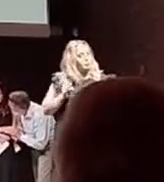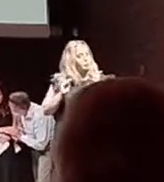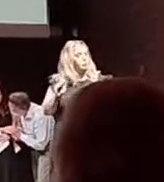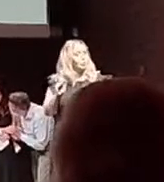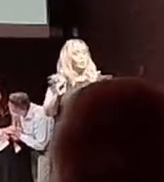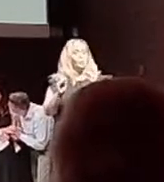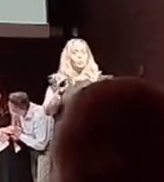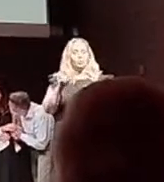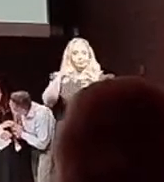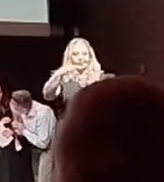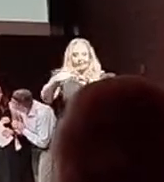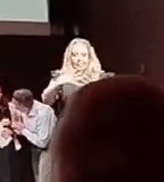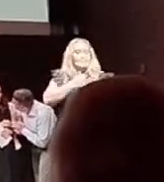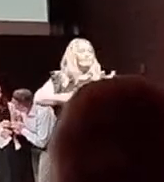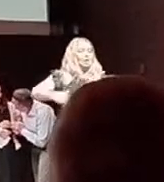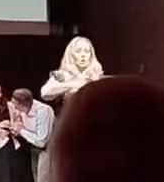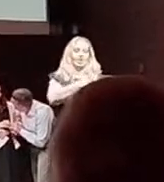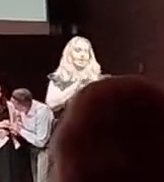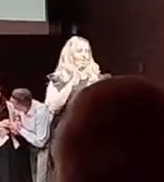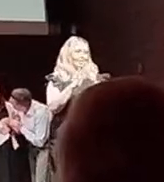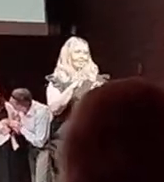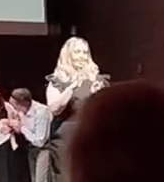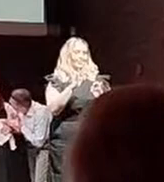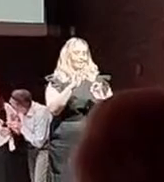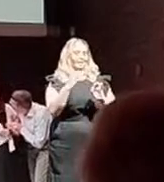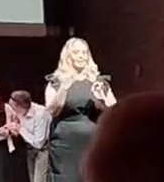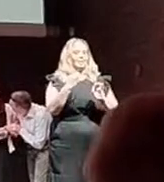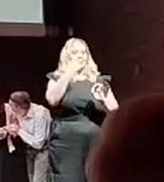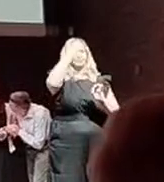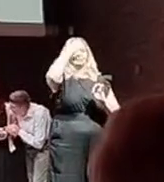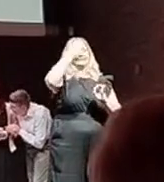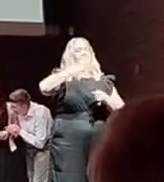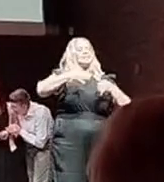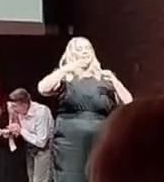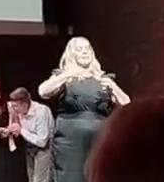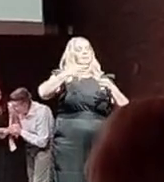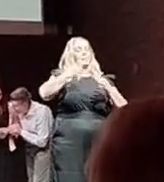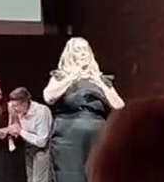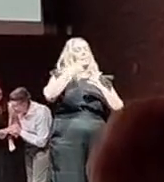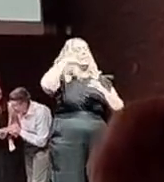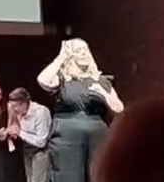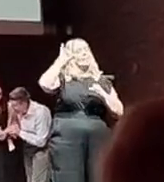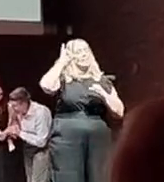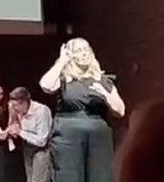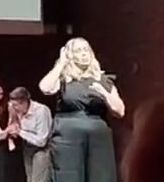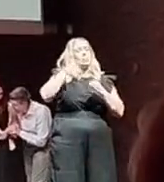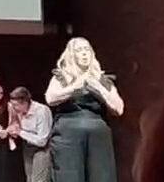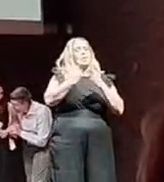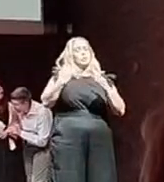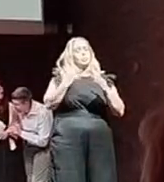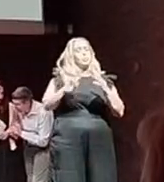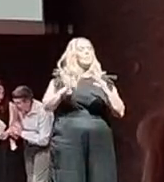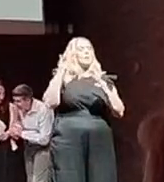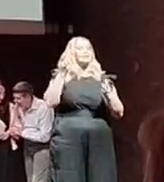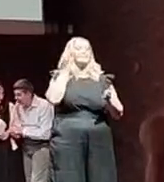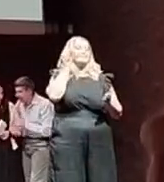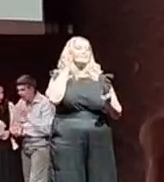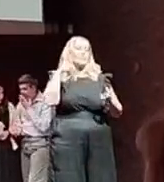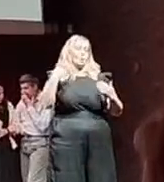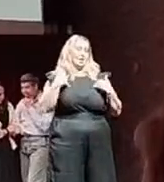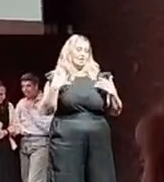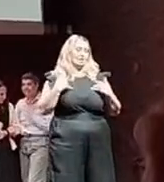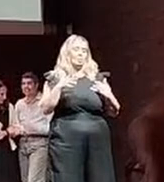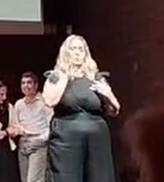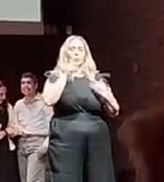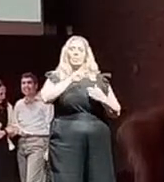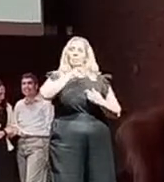como prioridades absolutas, teniendo presente el mayor riesgo de exclusión al que nos enfrentamos las mujeres, abrazando